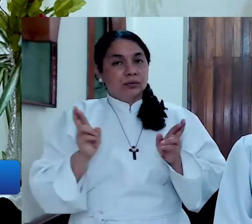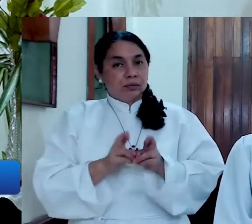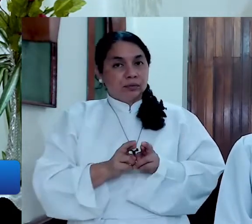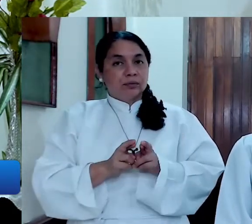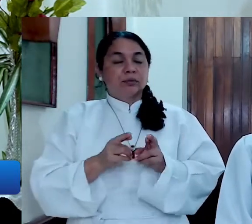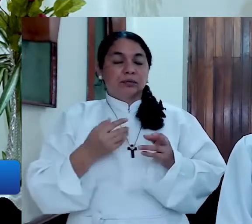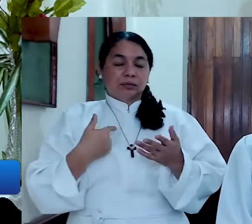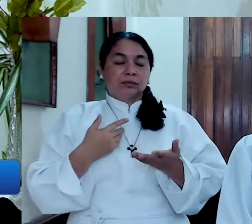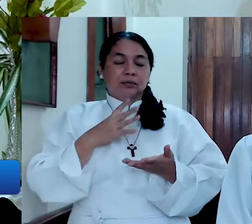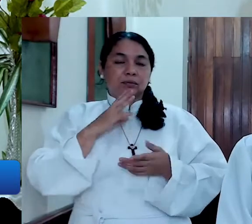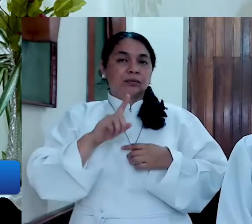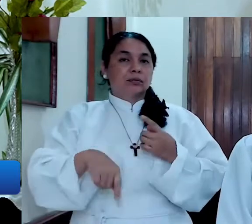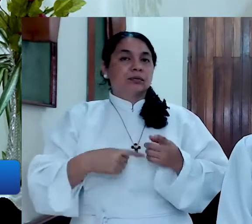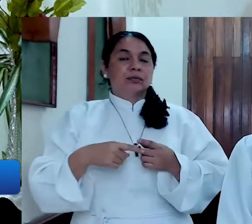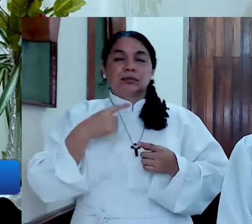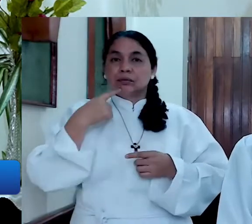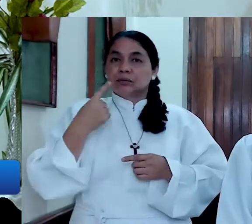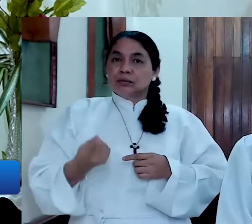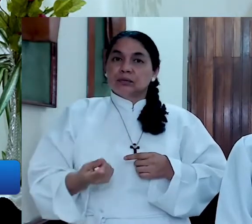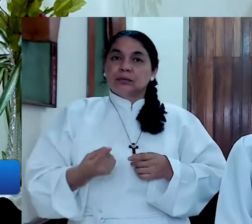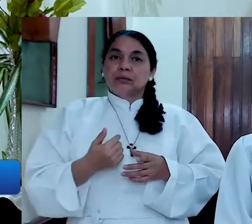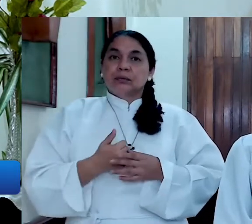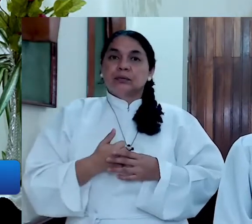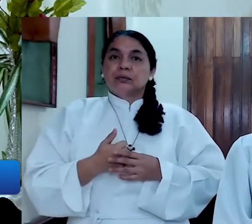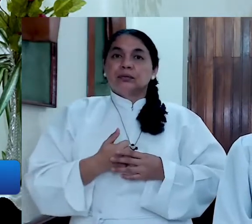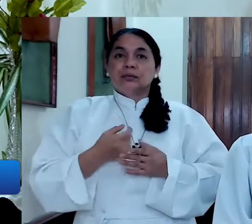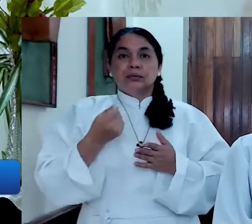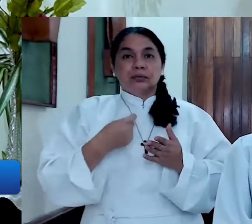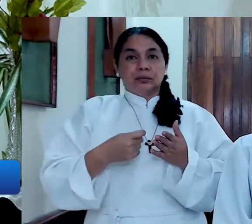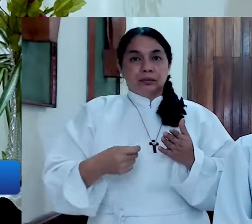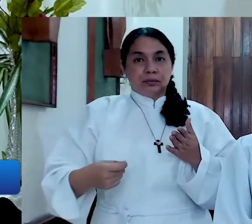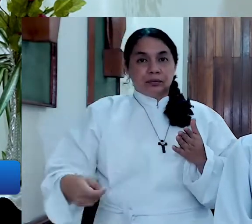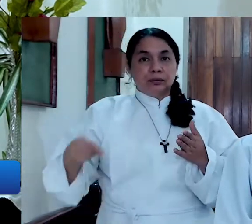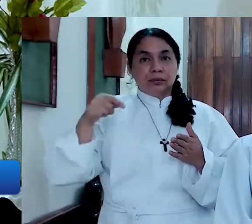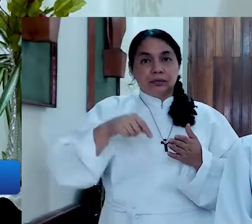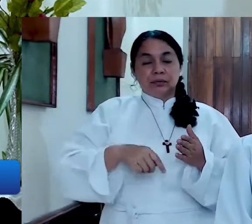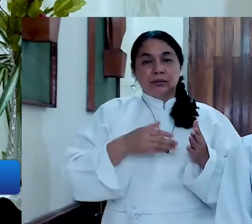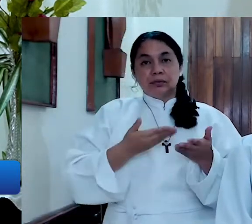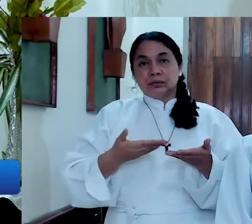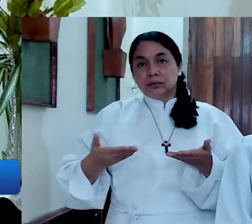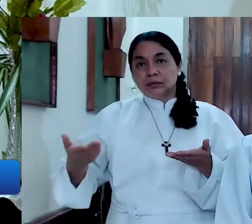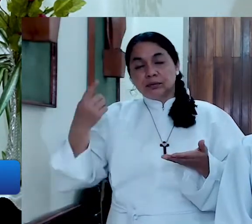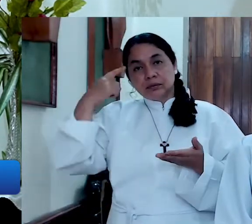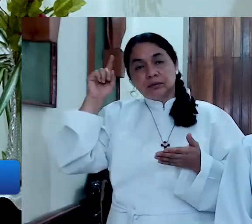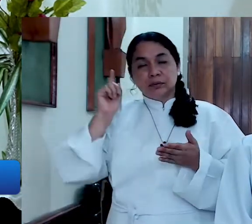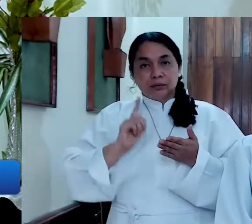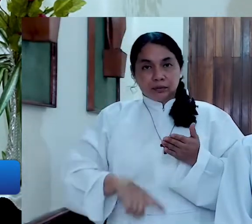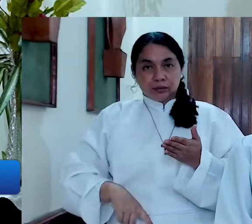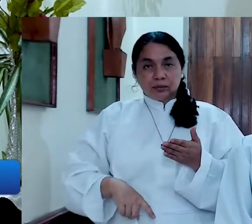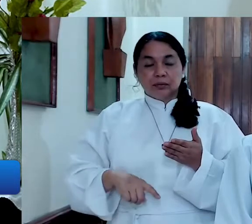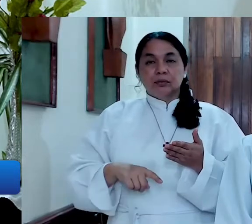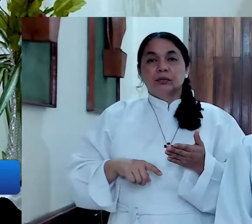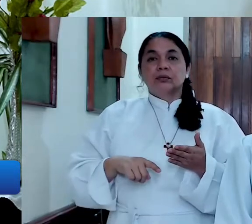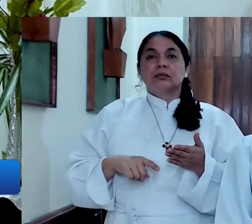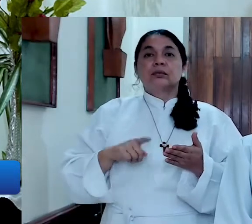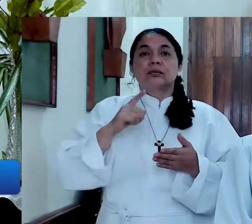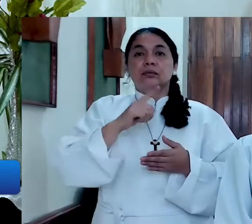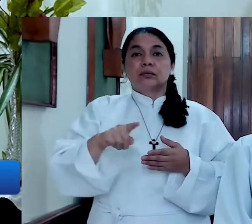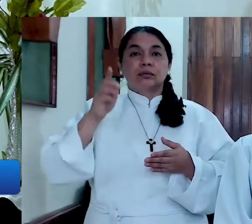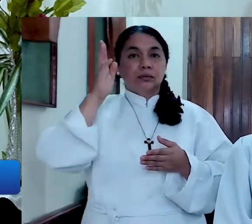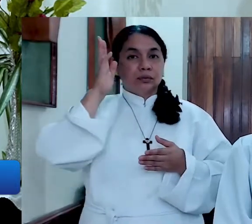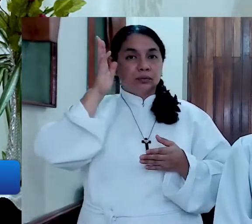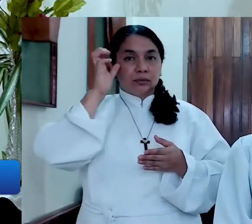cierto, cuando dice: «Se escribieron estas cosas, ¿para qué? Para que